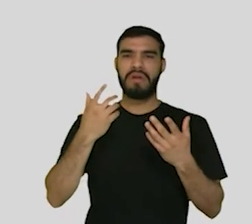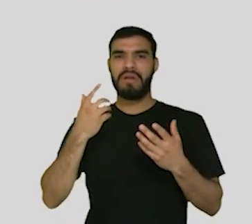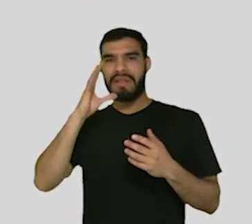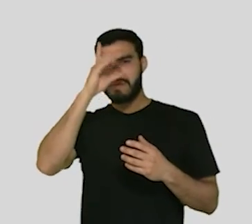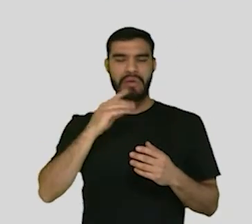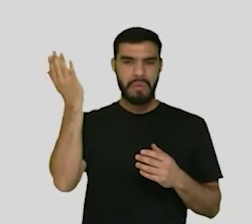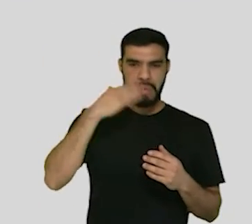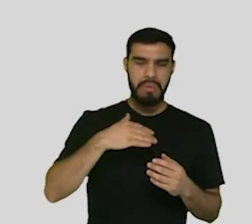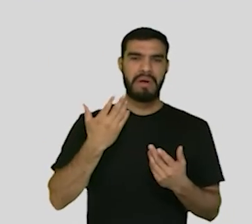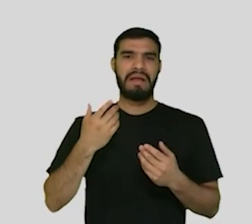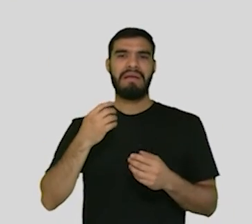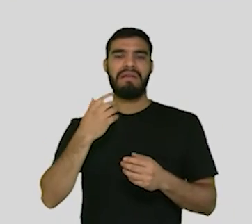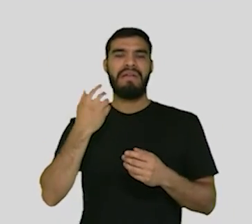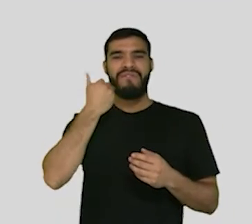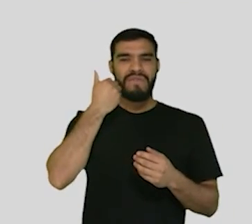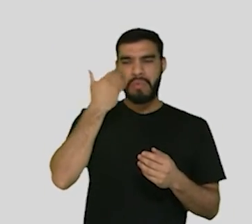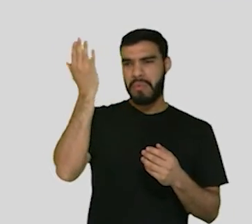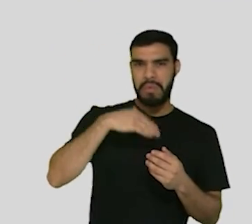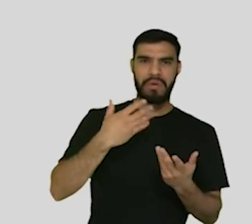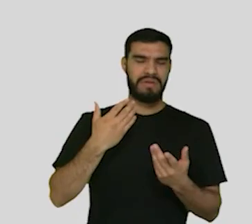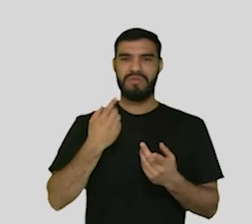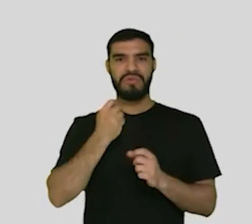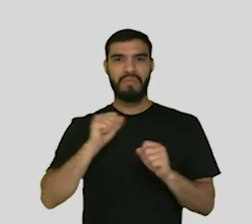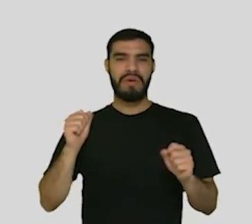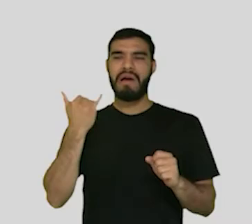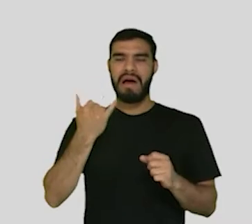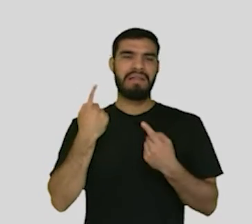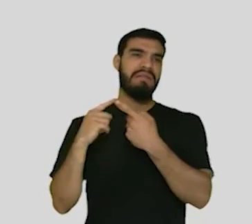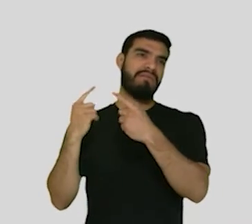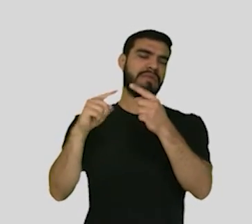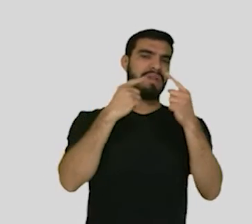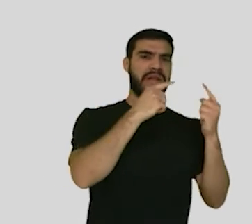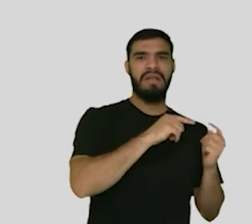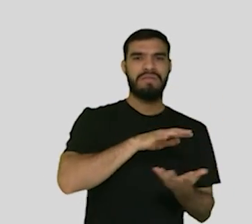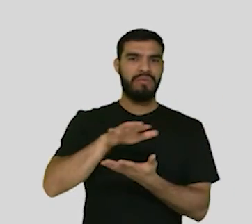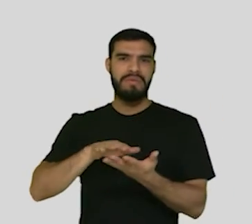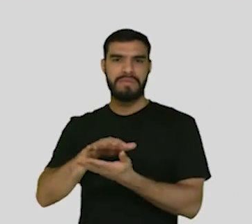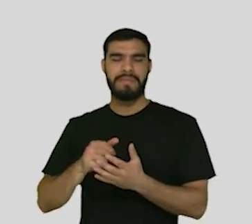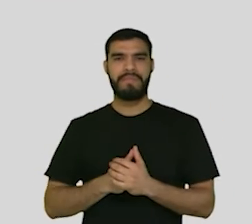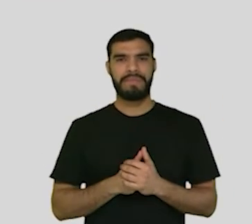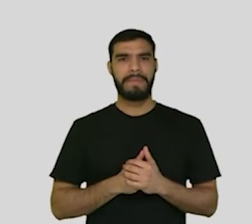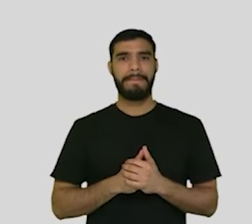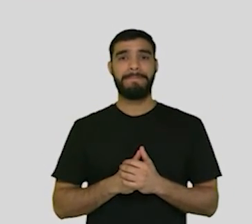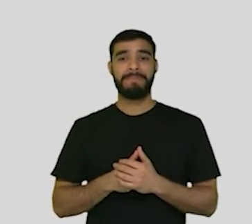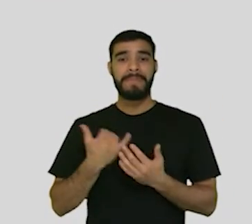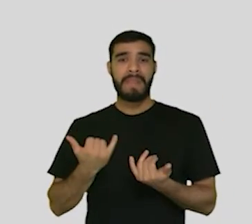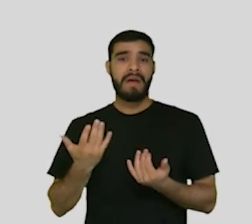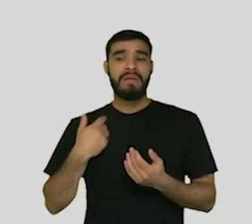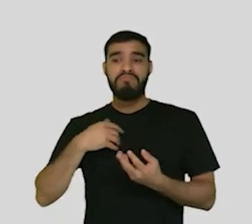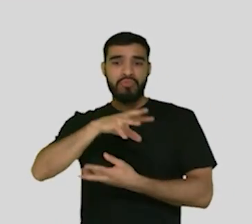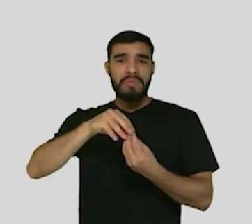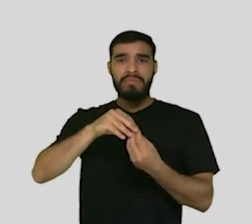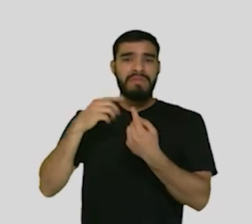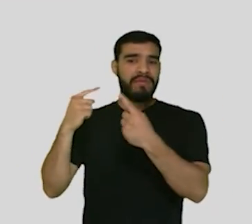nada país en la que tú y peisa ni pensado ni pensaban a ni andan tan gua y diverso ja he coeta